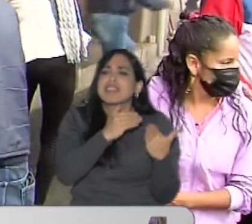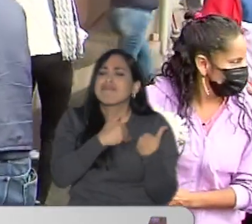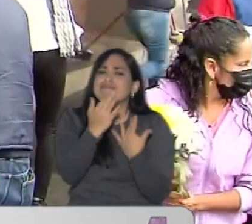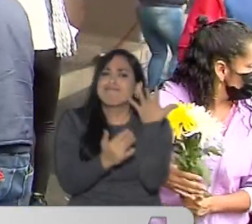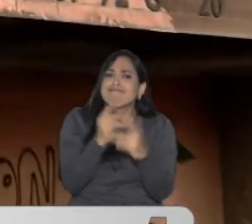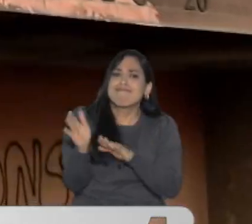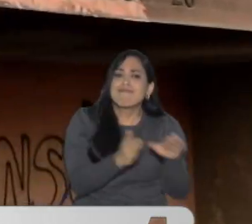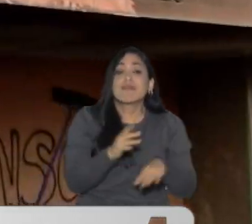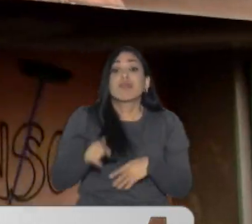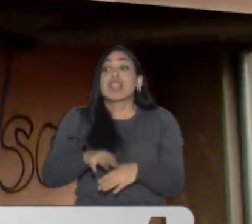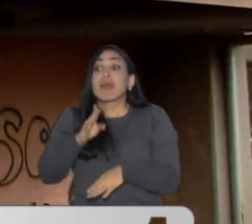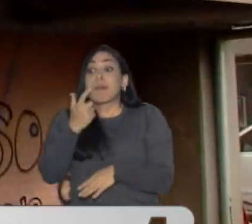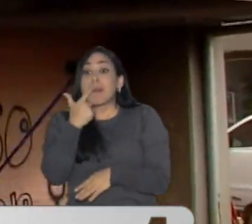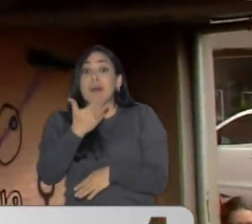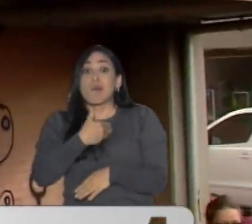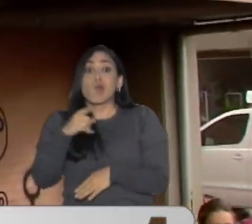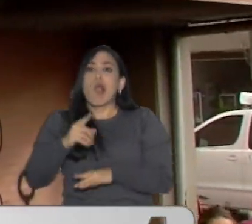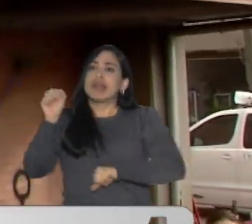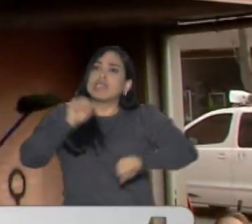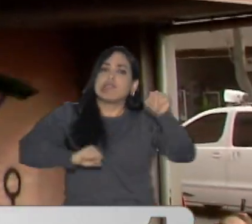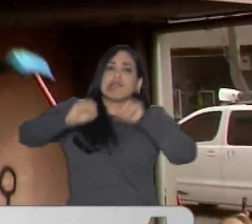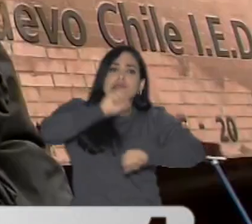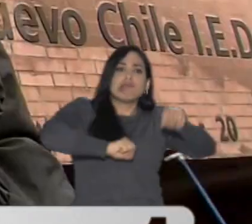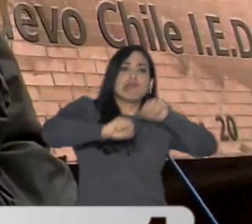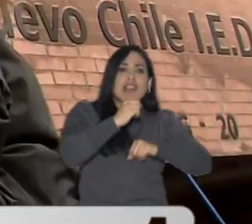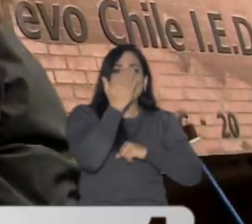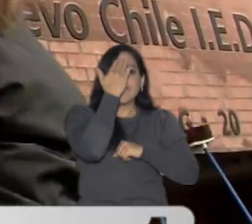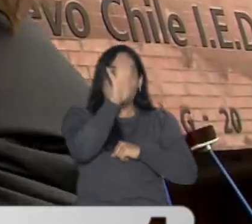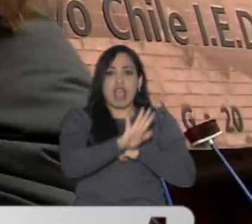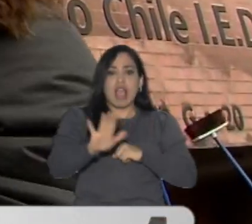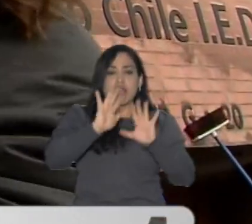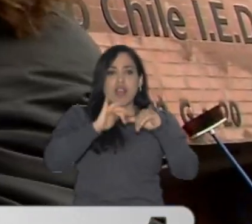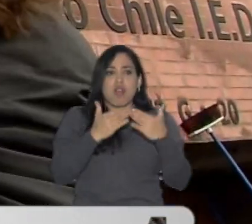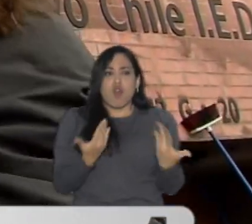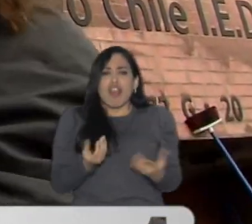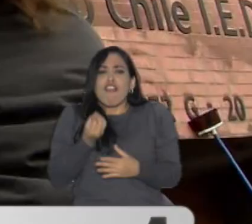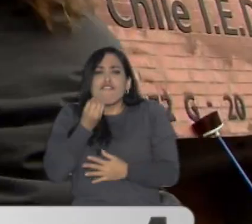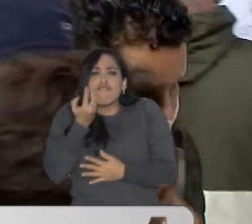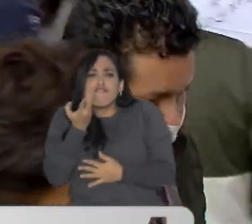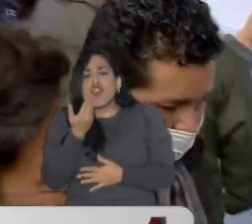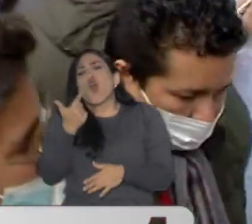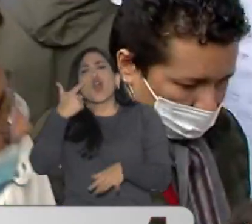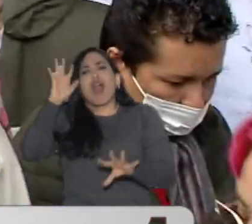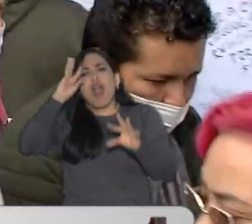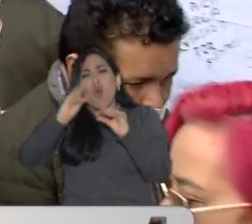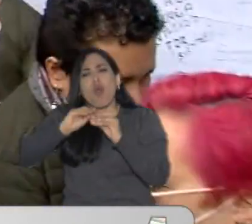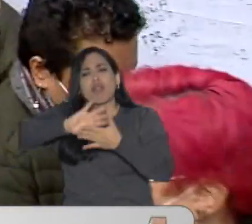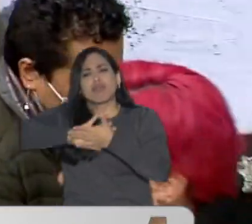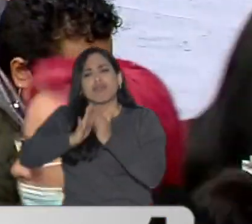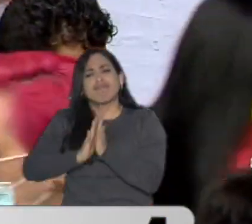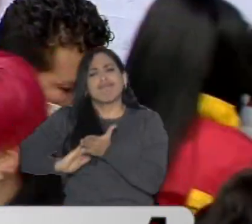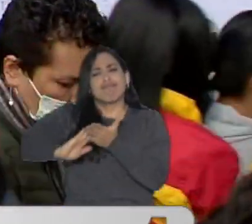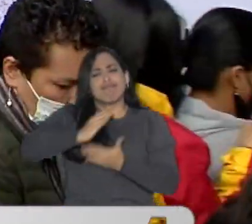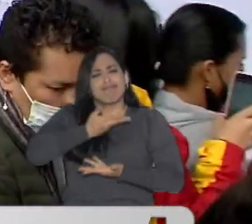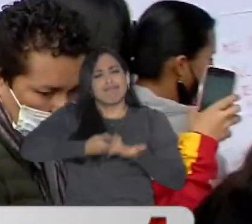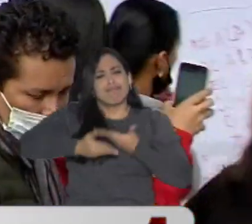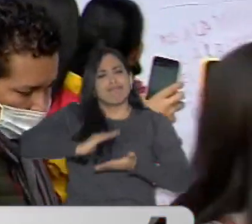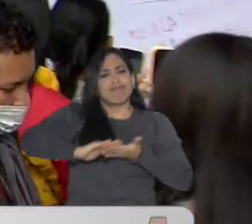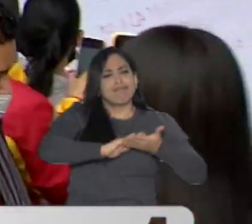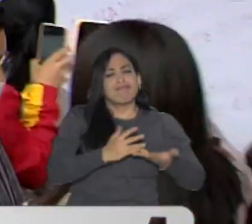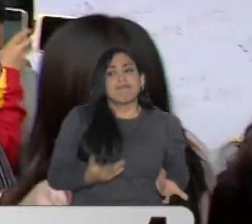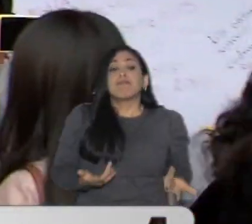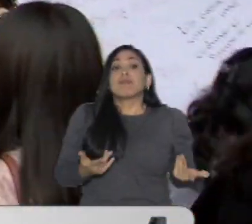y escoba en mano, los padres de familia limpiaron la fachada y pusieron claveles en un acto de reconciliación. Estamos